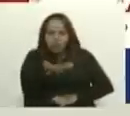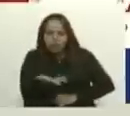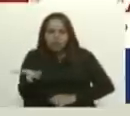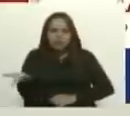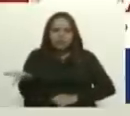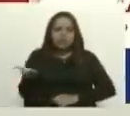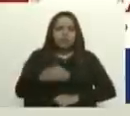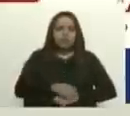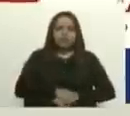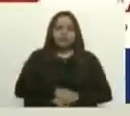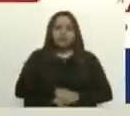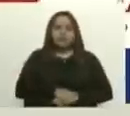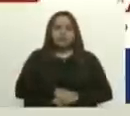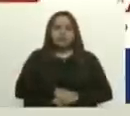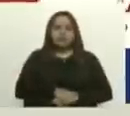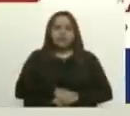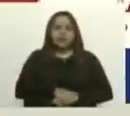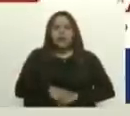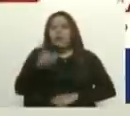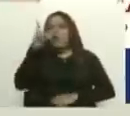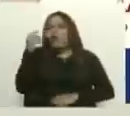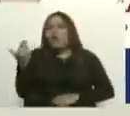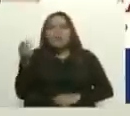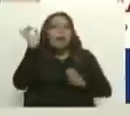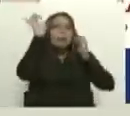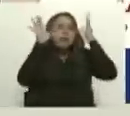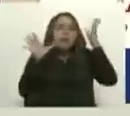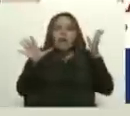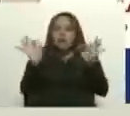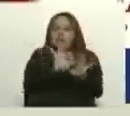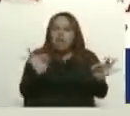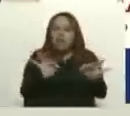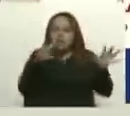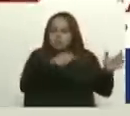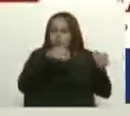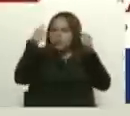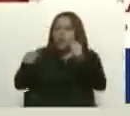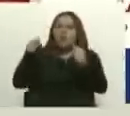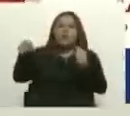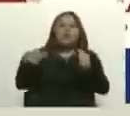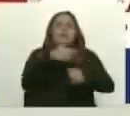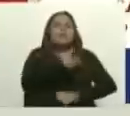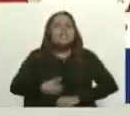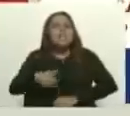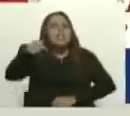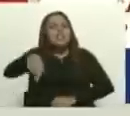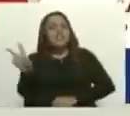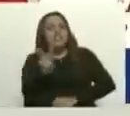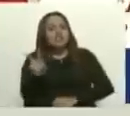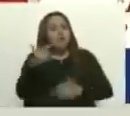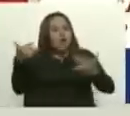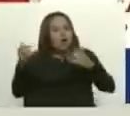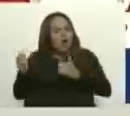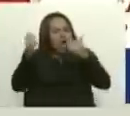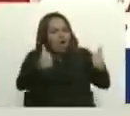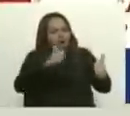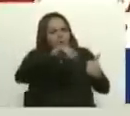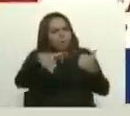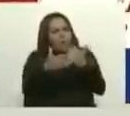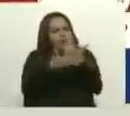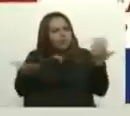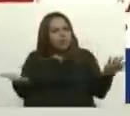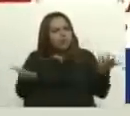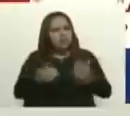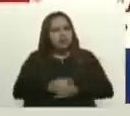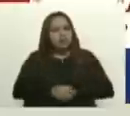un momento? Un tipo salido de la nada, tú eres mi presidente interino en Venezuela. Que era como el